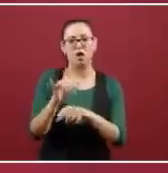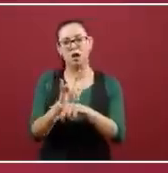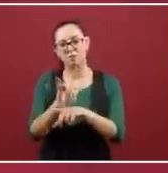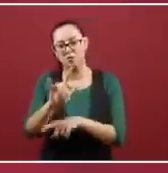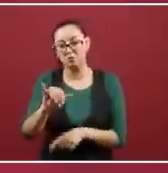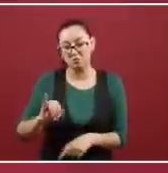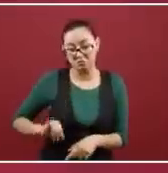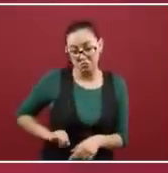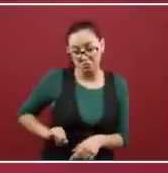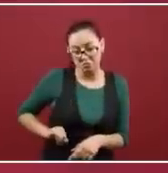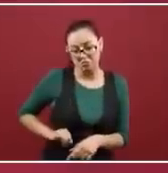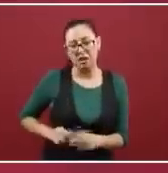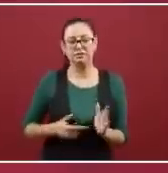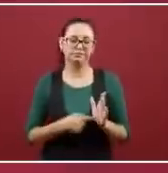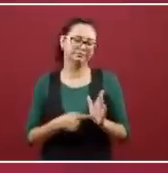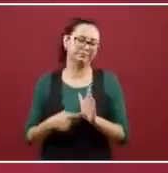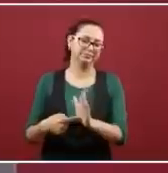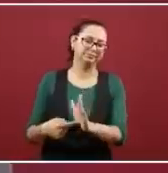y